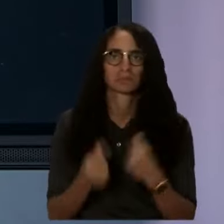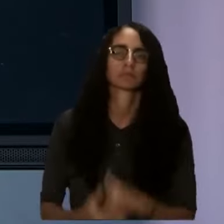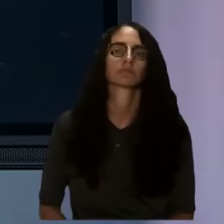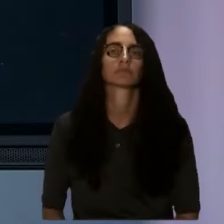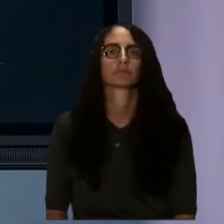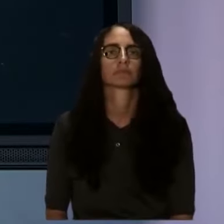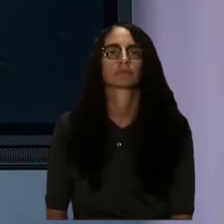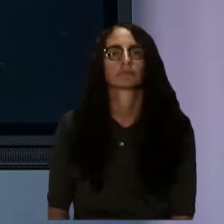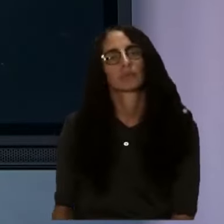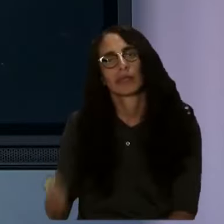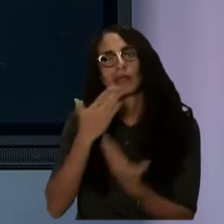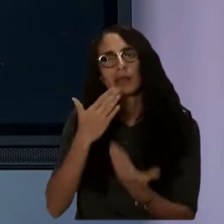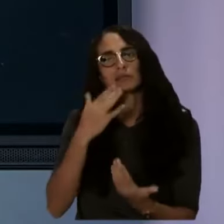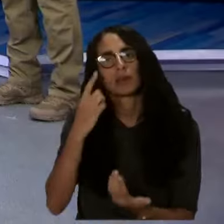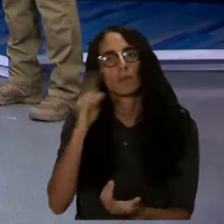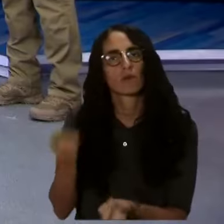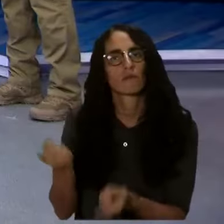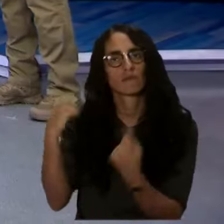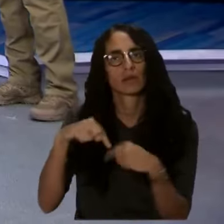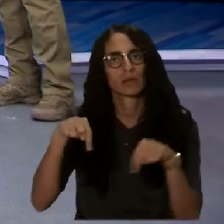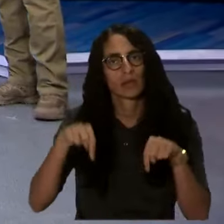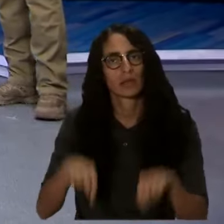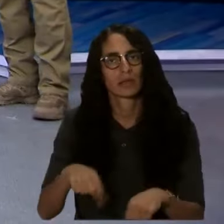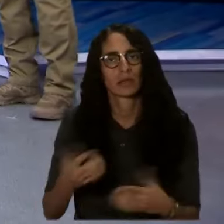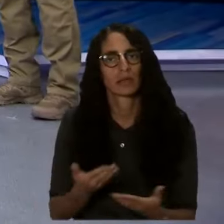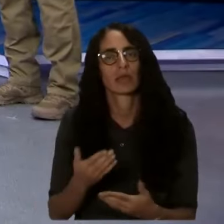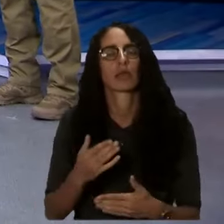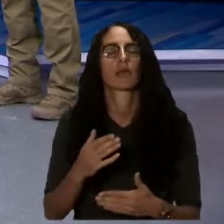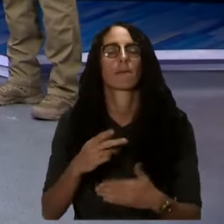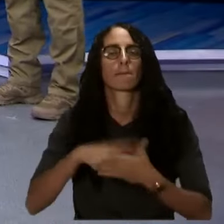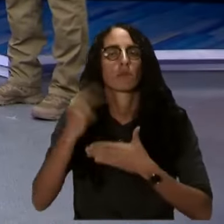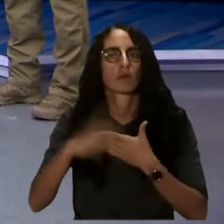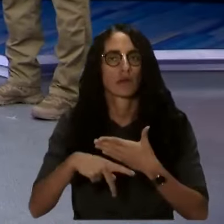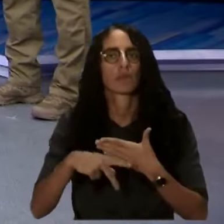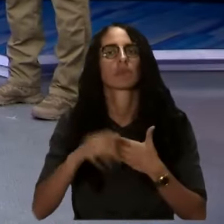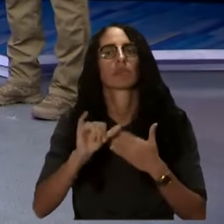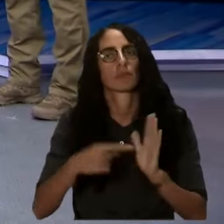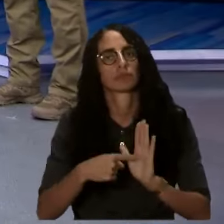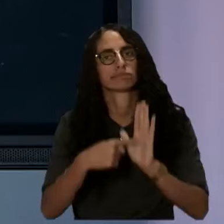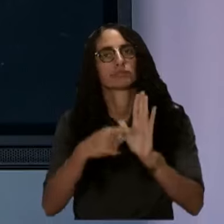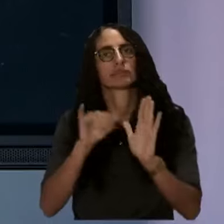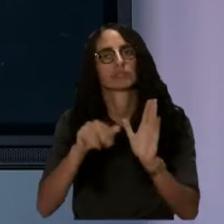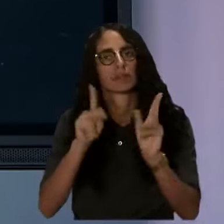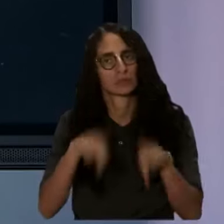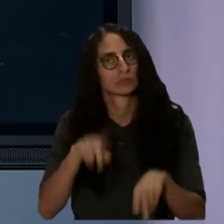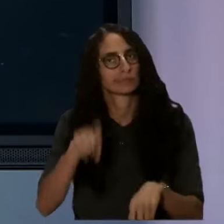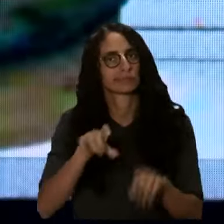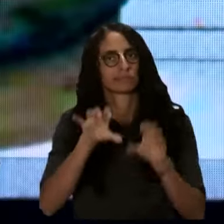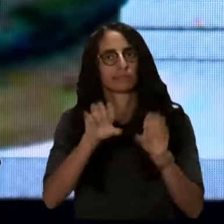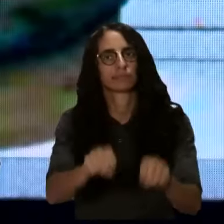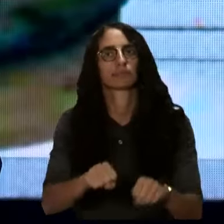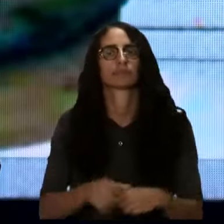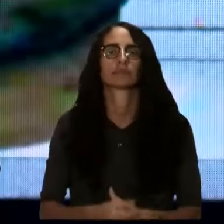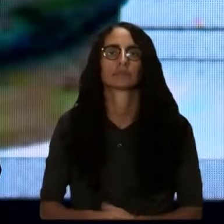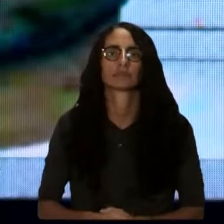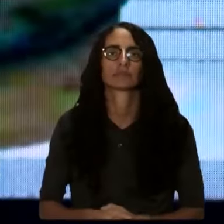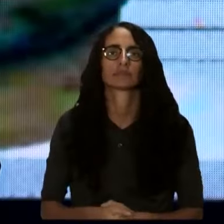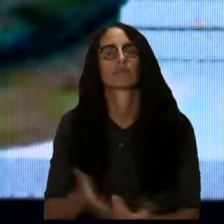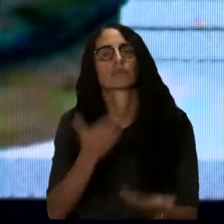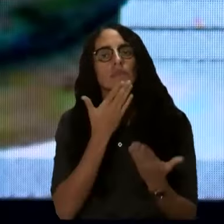Teniente Gracias por estar con nosotros aquí en los más buscados Puerto Rico y presentar esta esta persona que tiene que ser arrestado de inmediato